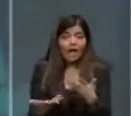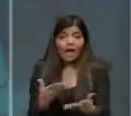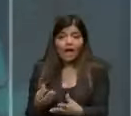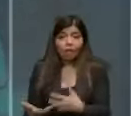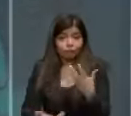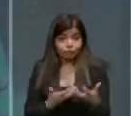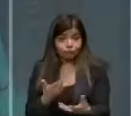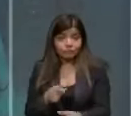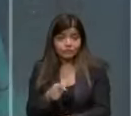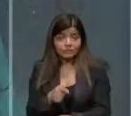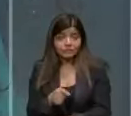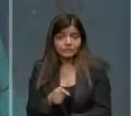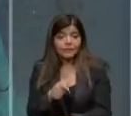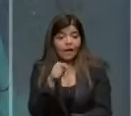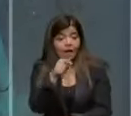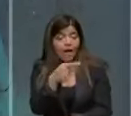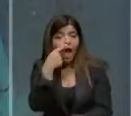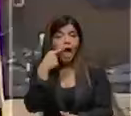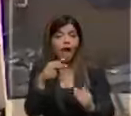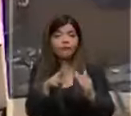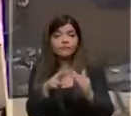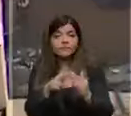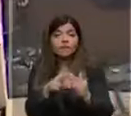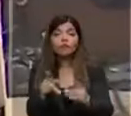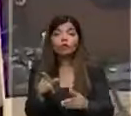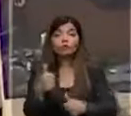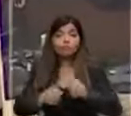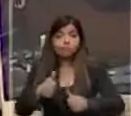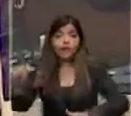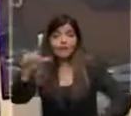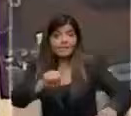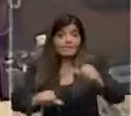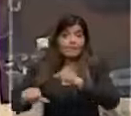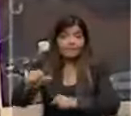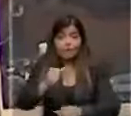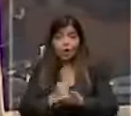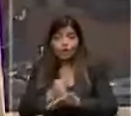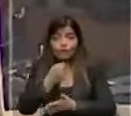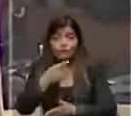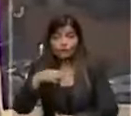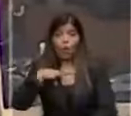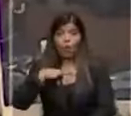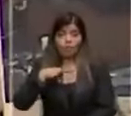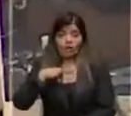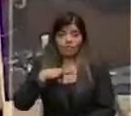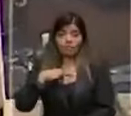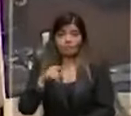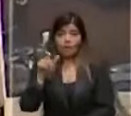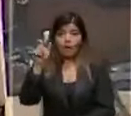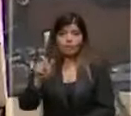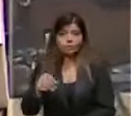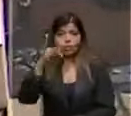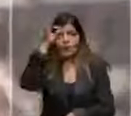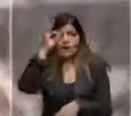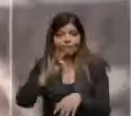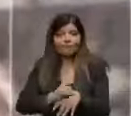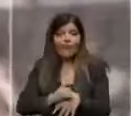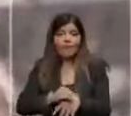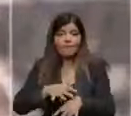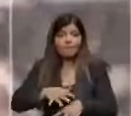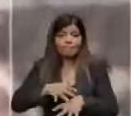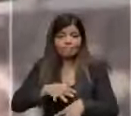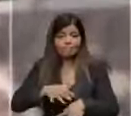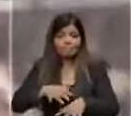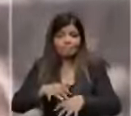incendio. El vecino, él es químico, farmacéutico, y él es jubilado, una persona que está enferma con Parkinson.